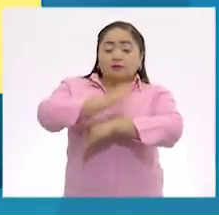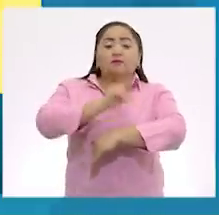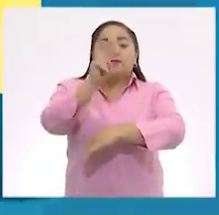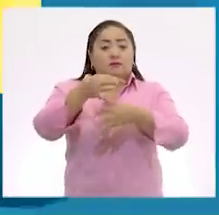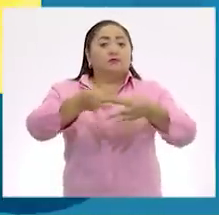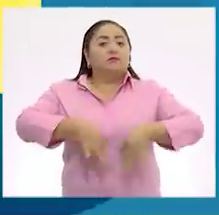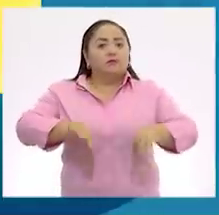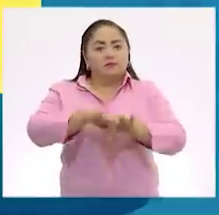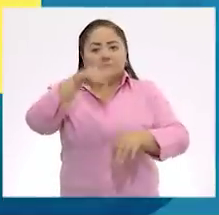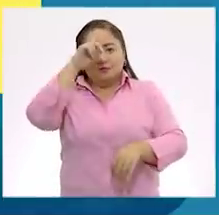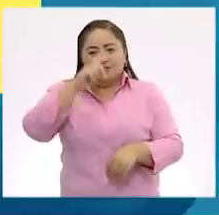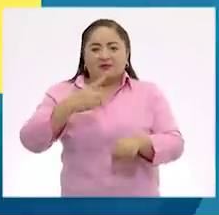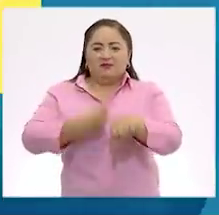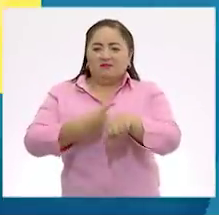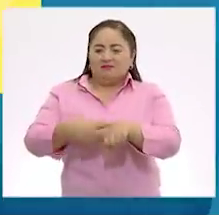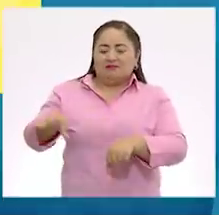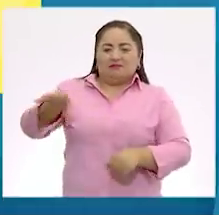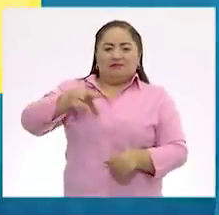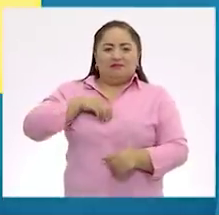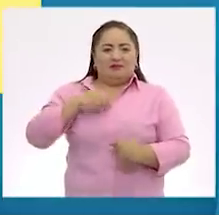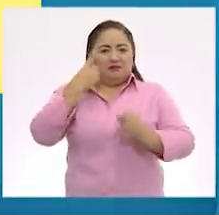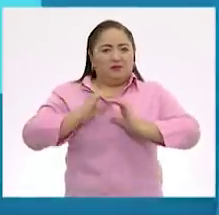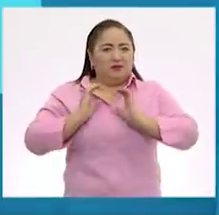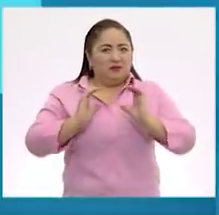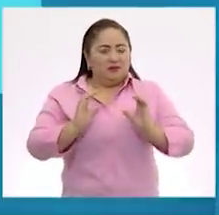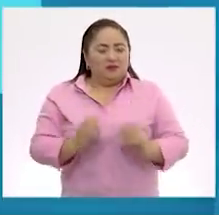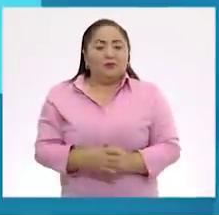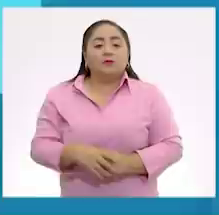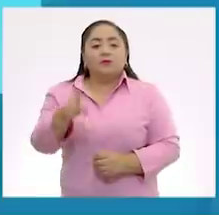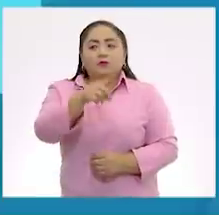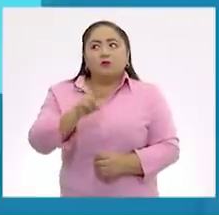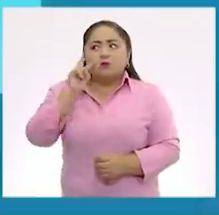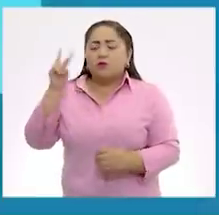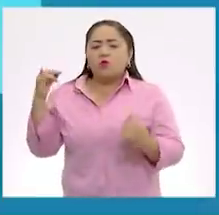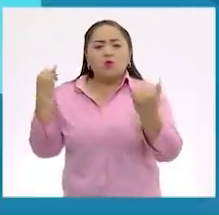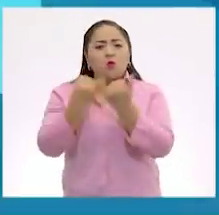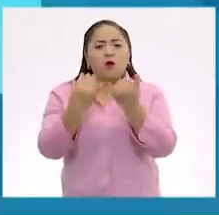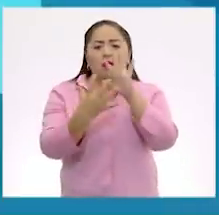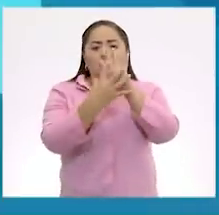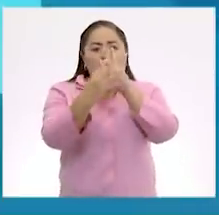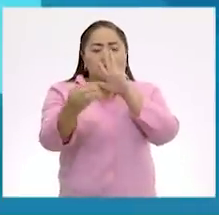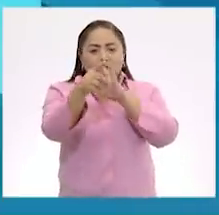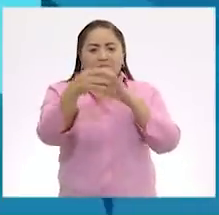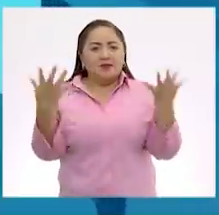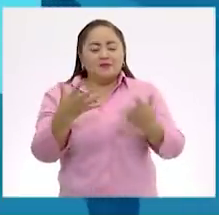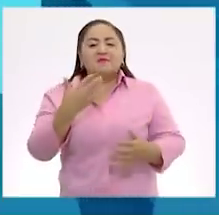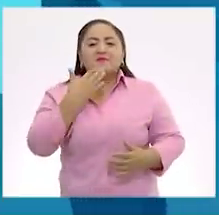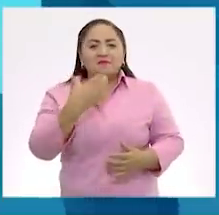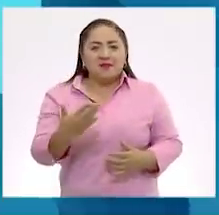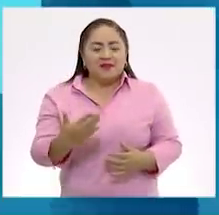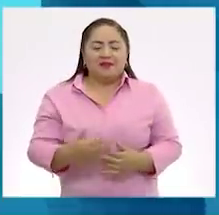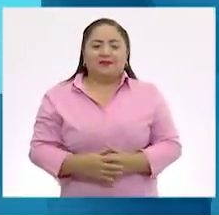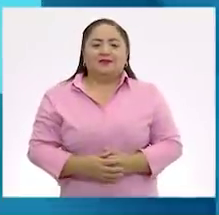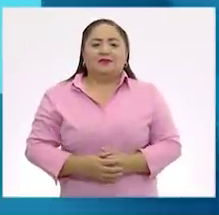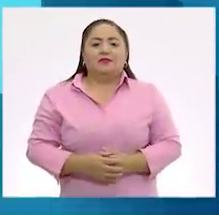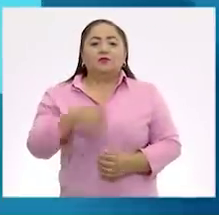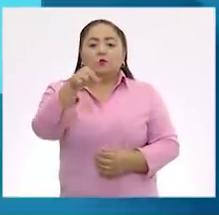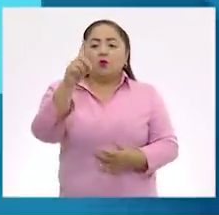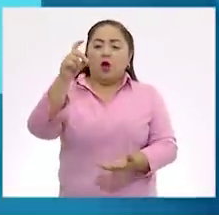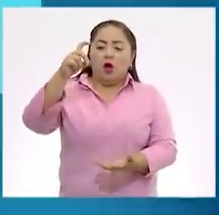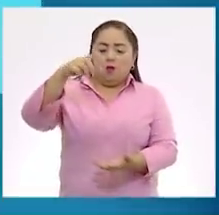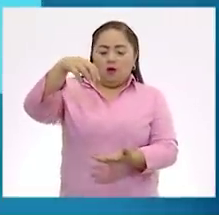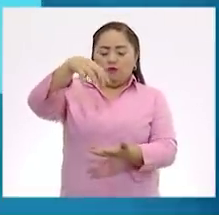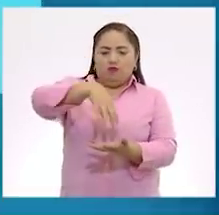es importante para prevenir cualquier enfermedad. Sigue estos pasos para hacerlo correctamente. Moja